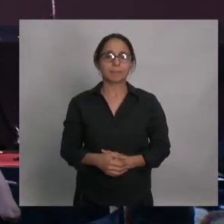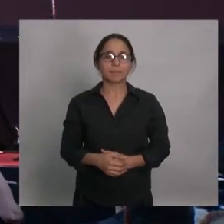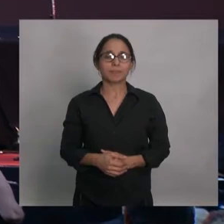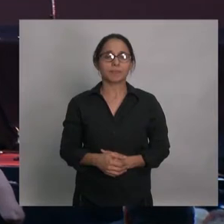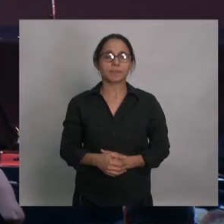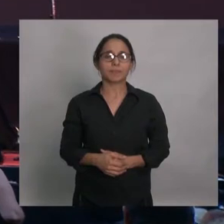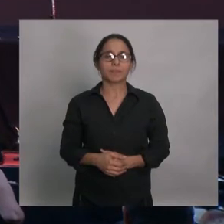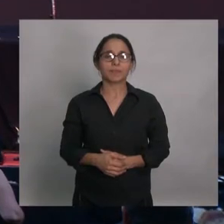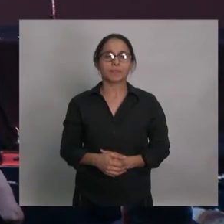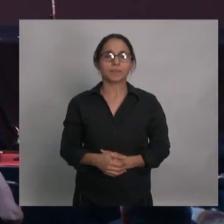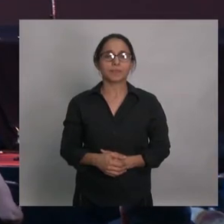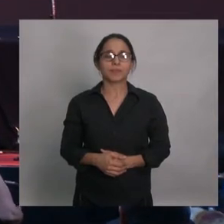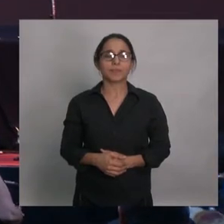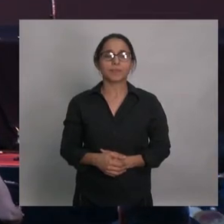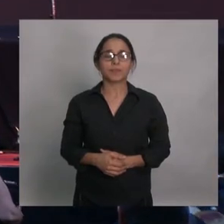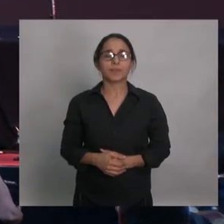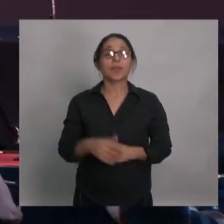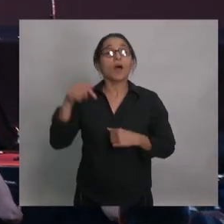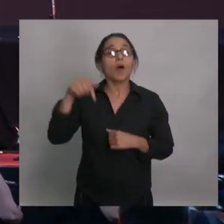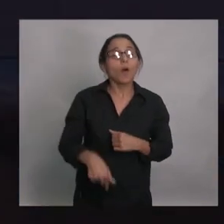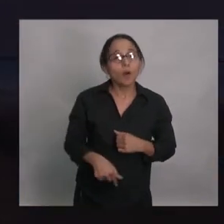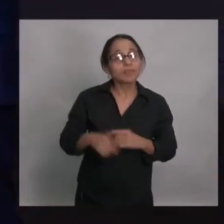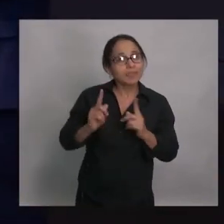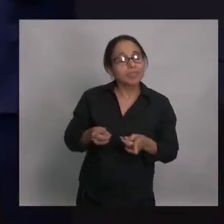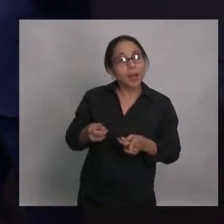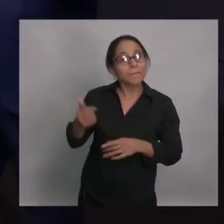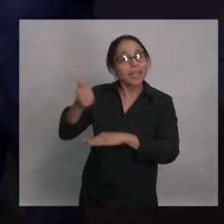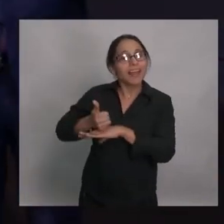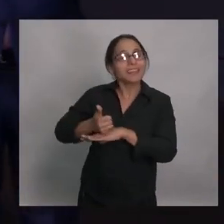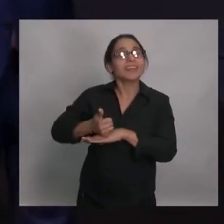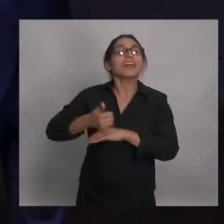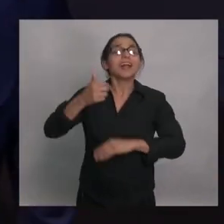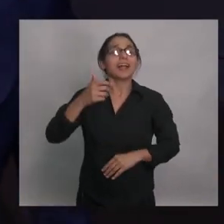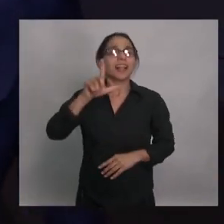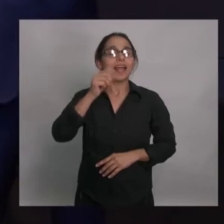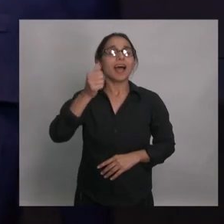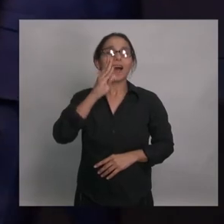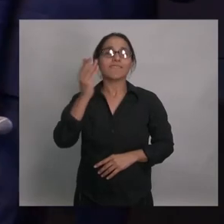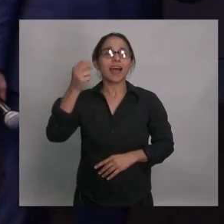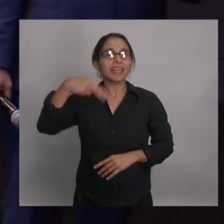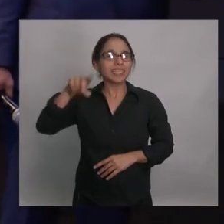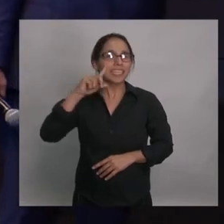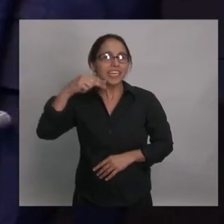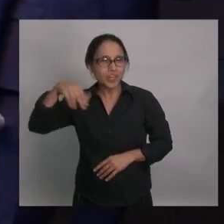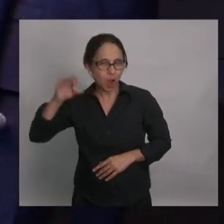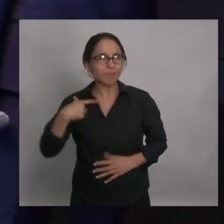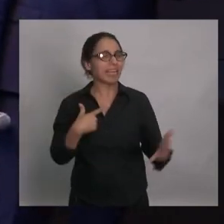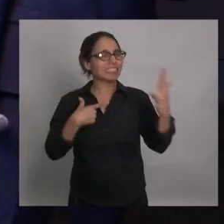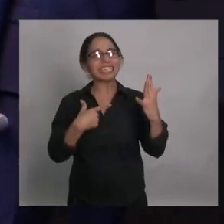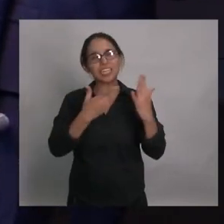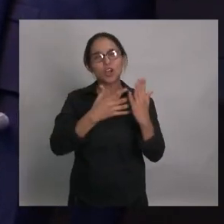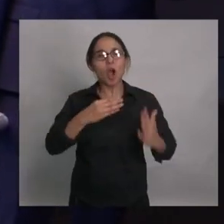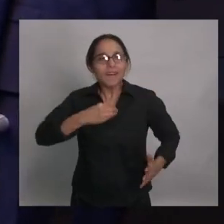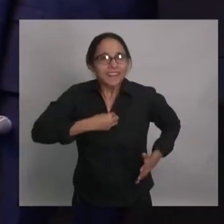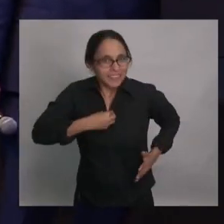ya estuvo con nosotros hoy ramón labañino otro de los cinco héroes cubanos presentes